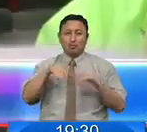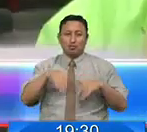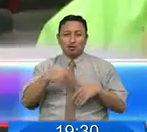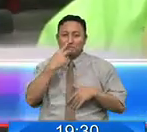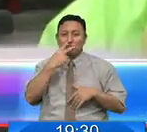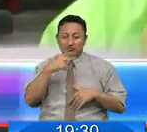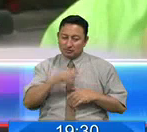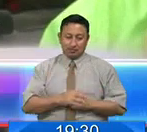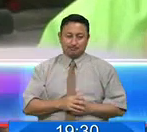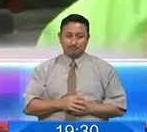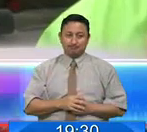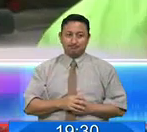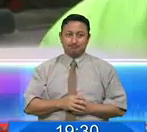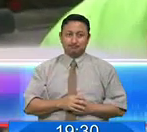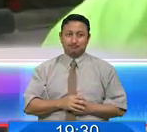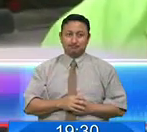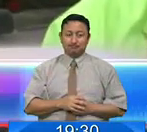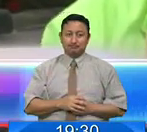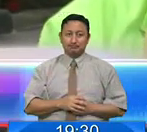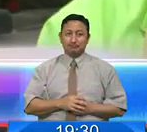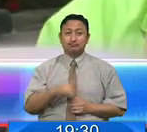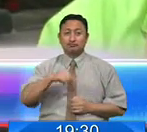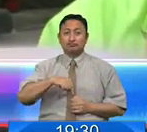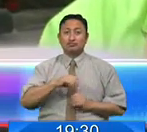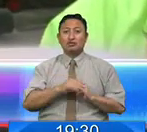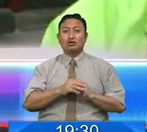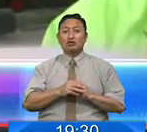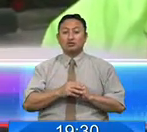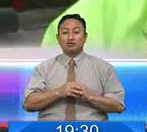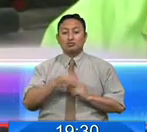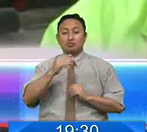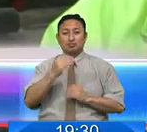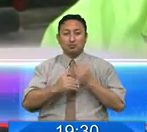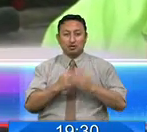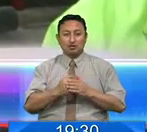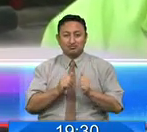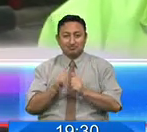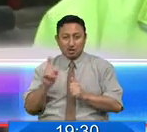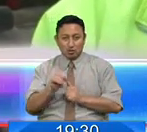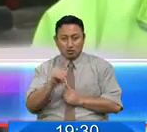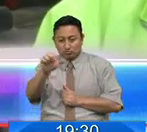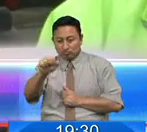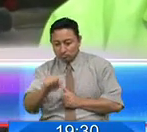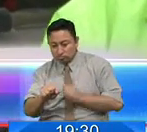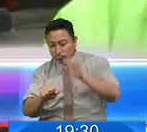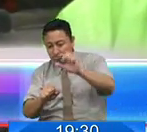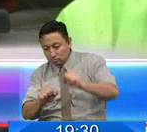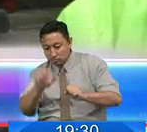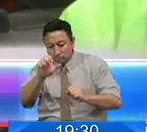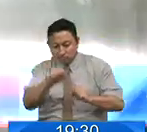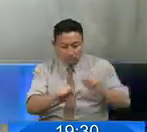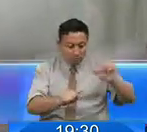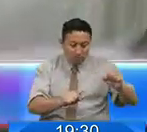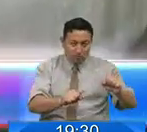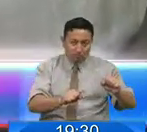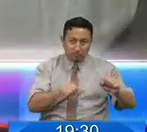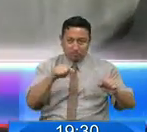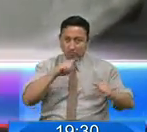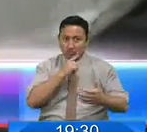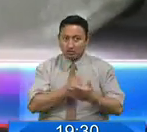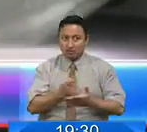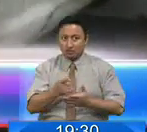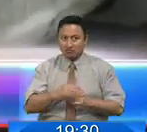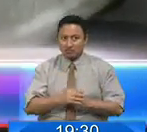de acuerdo a la técnica de manecillas del reloj fuimos inspeccionando cada uno de los compartimentos del vehículo y se pudieron dar cuenta que existieron